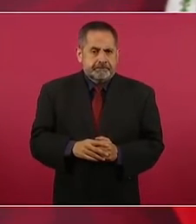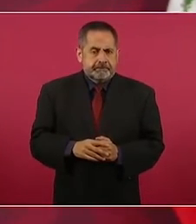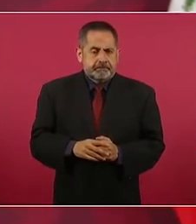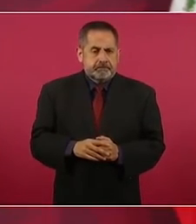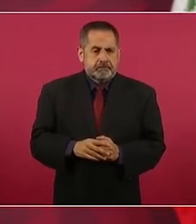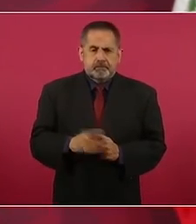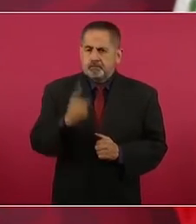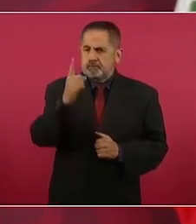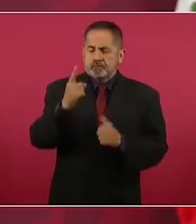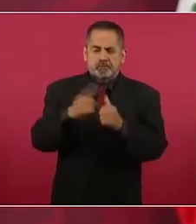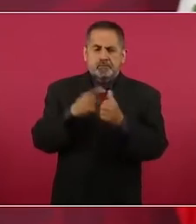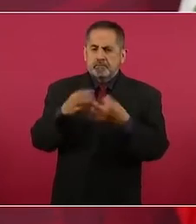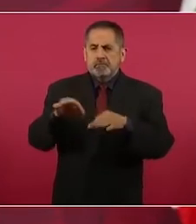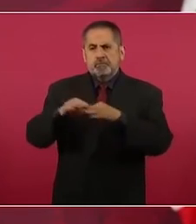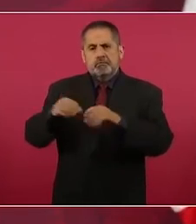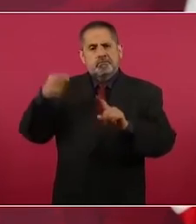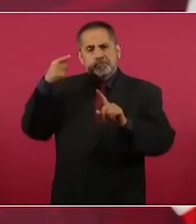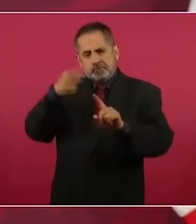nuestro deber,